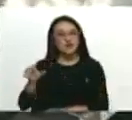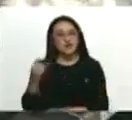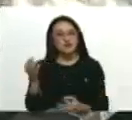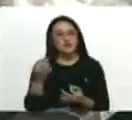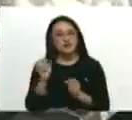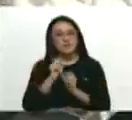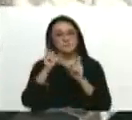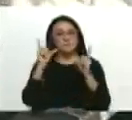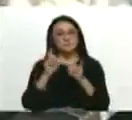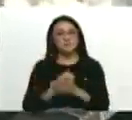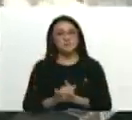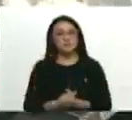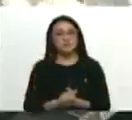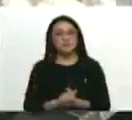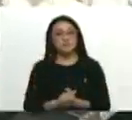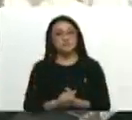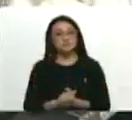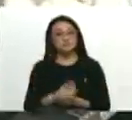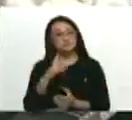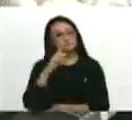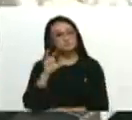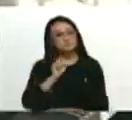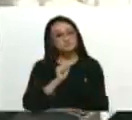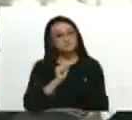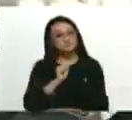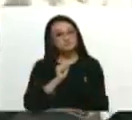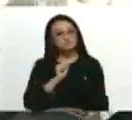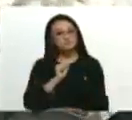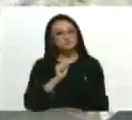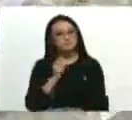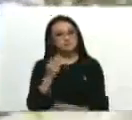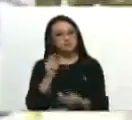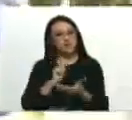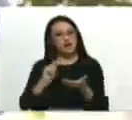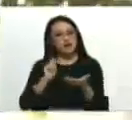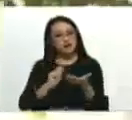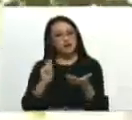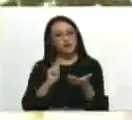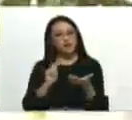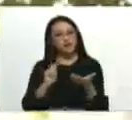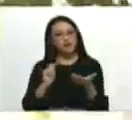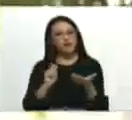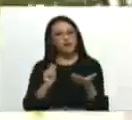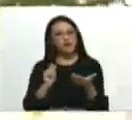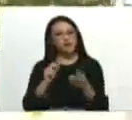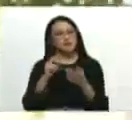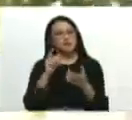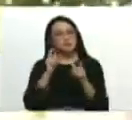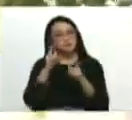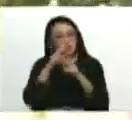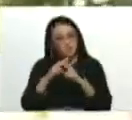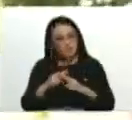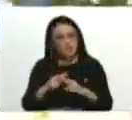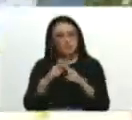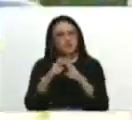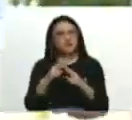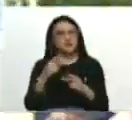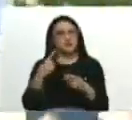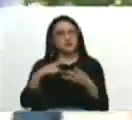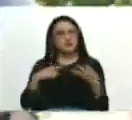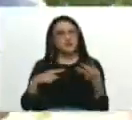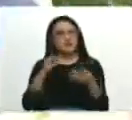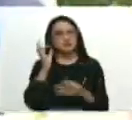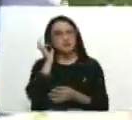impresionante. Y nos damos cuenta por la cantidad de escritores, y cuando vemos a escritoras homenajeadas como María Elvira